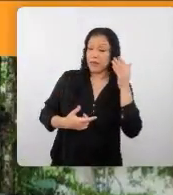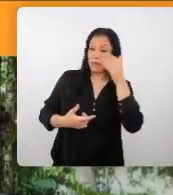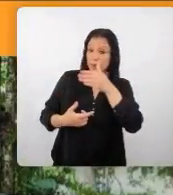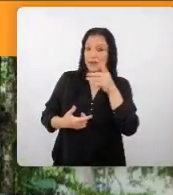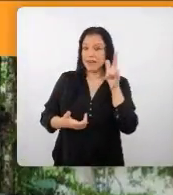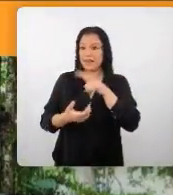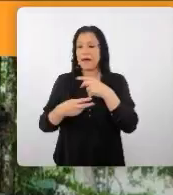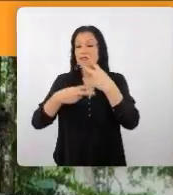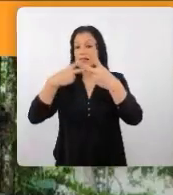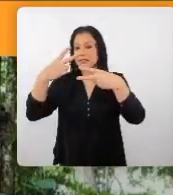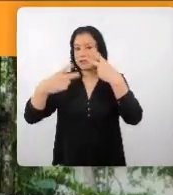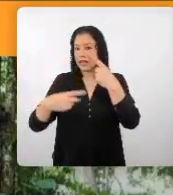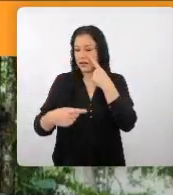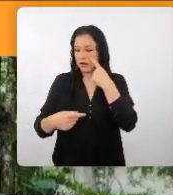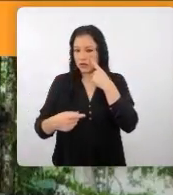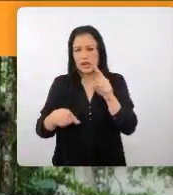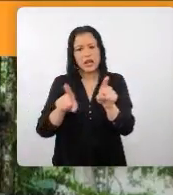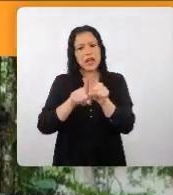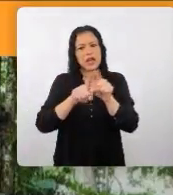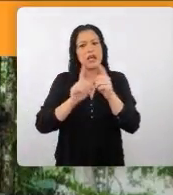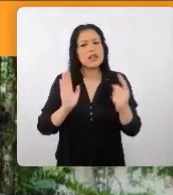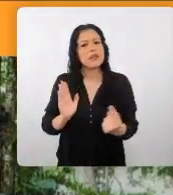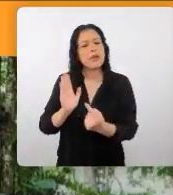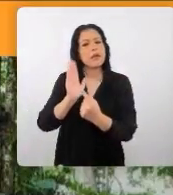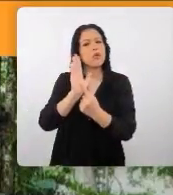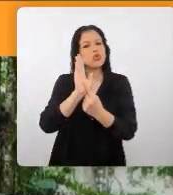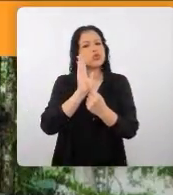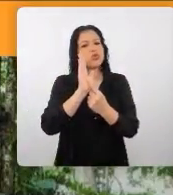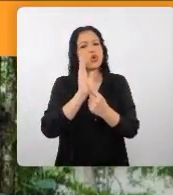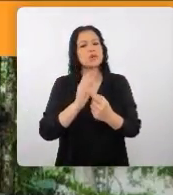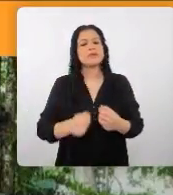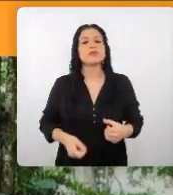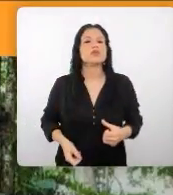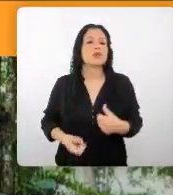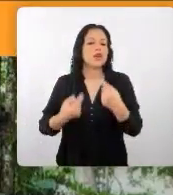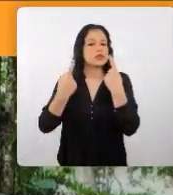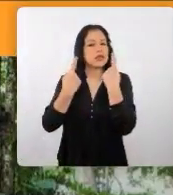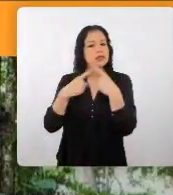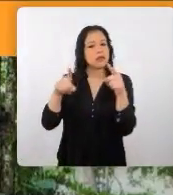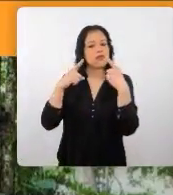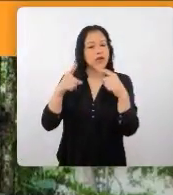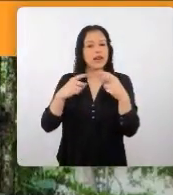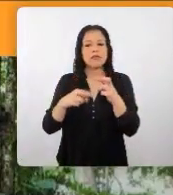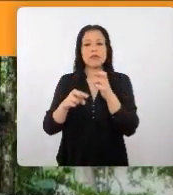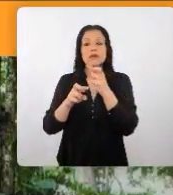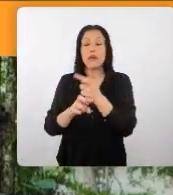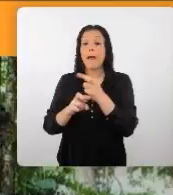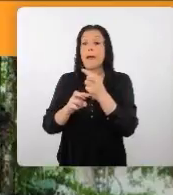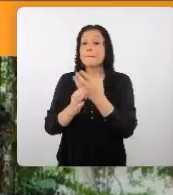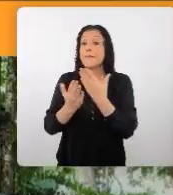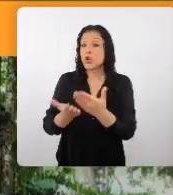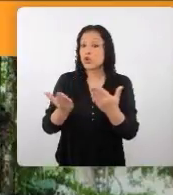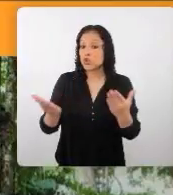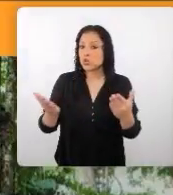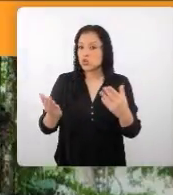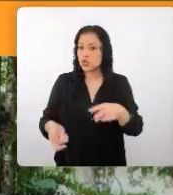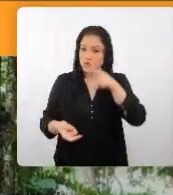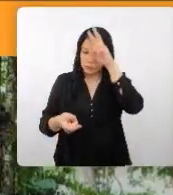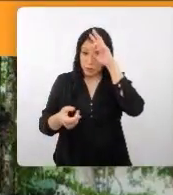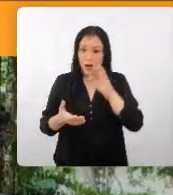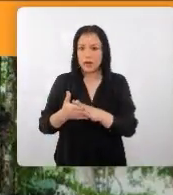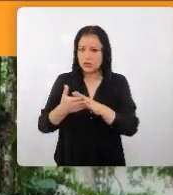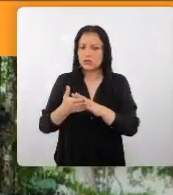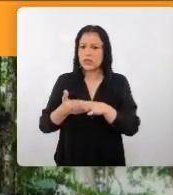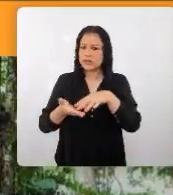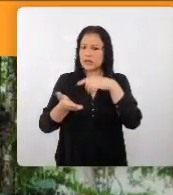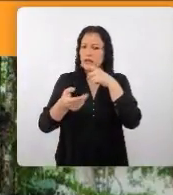y además también dio a conocer sobre los diferentes productos peruanos de exportación